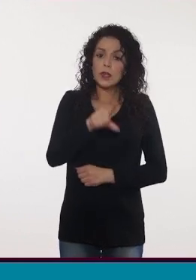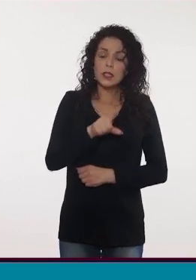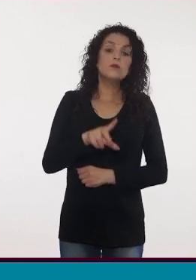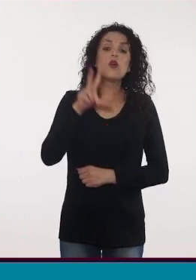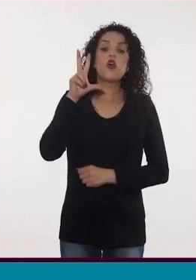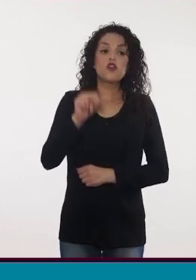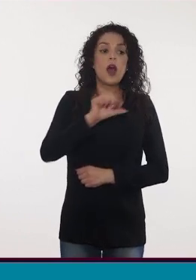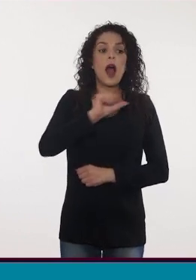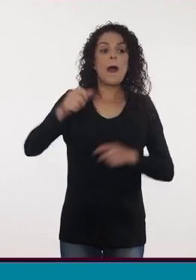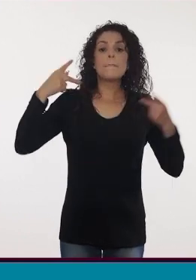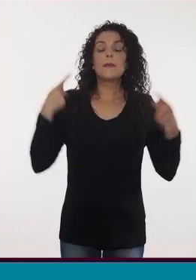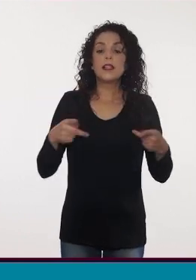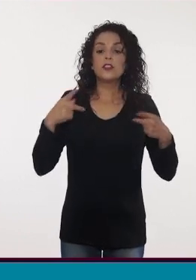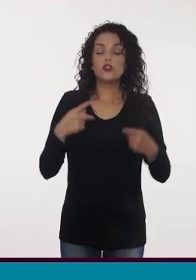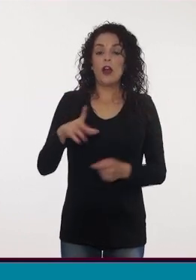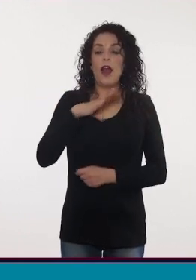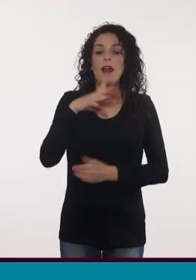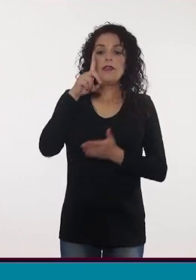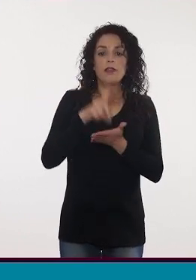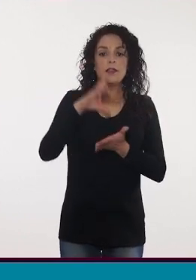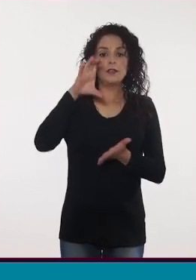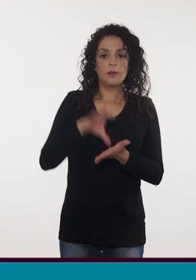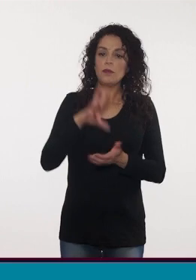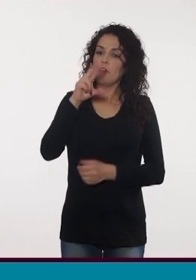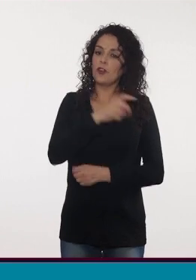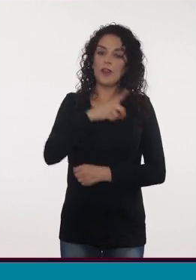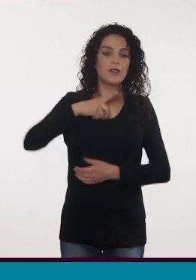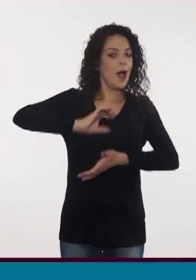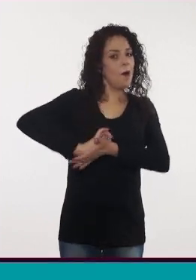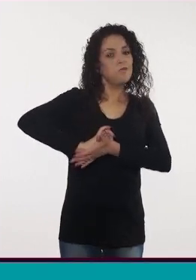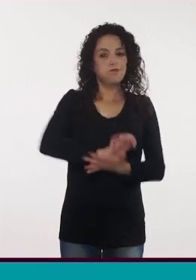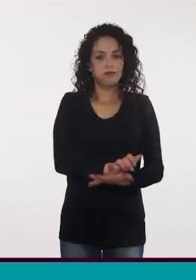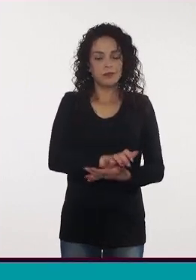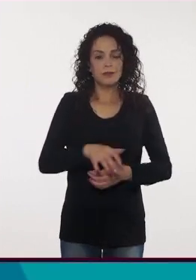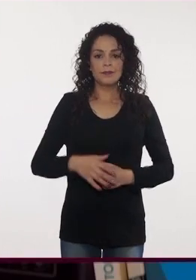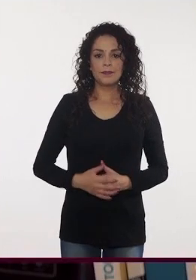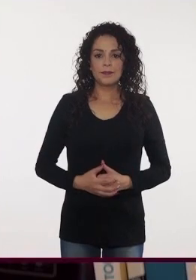discriminación hacia las personas con discapacidades.